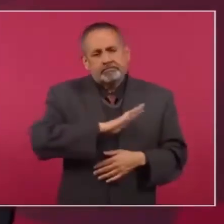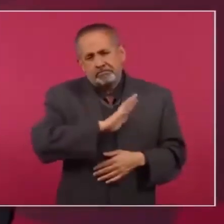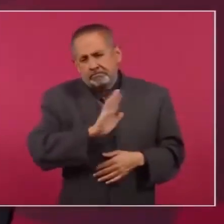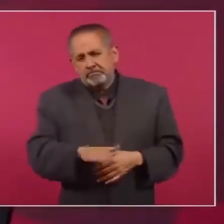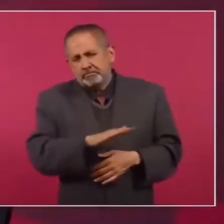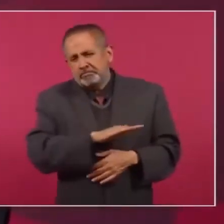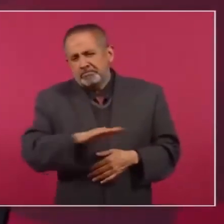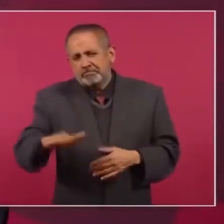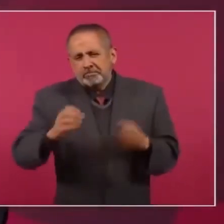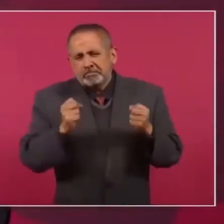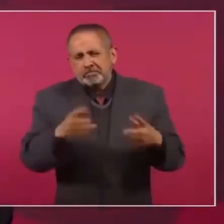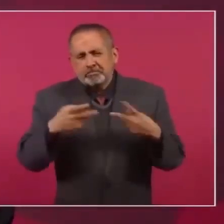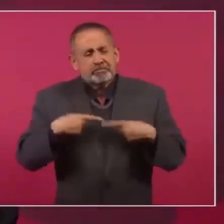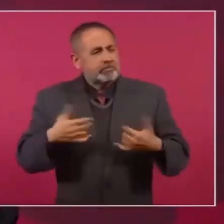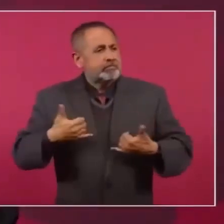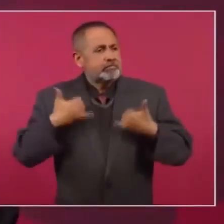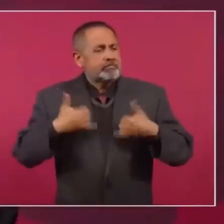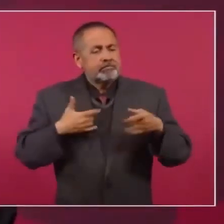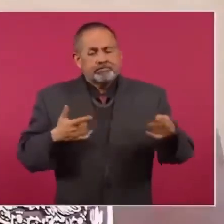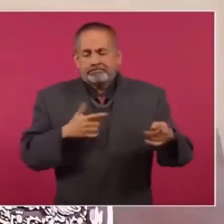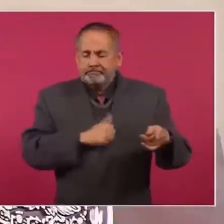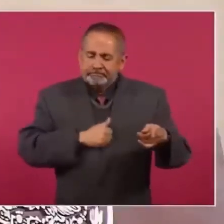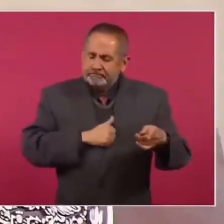muchos jóvenes.